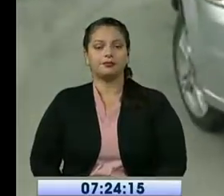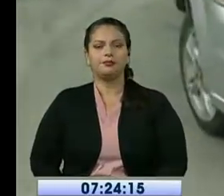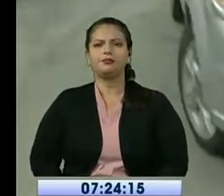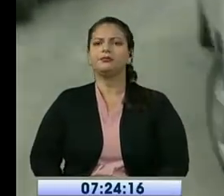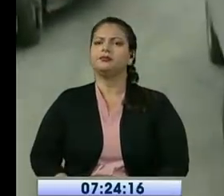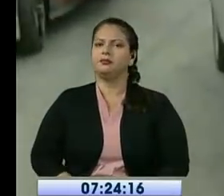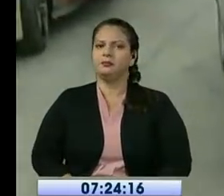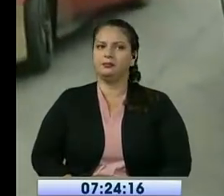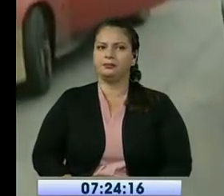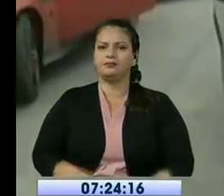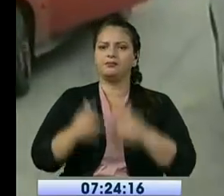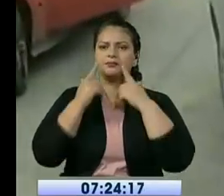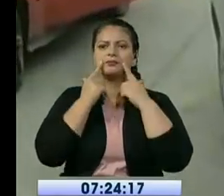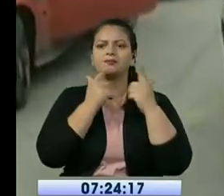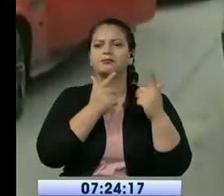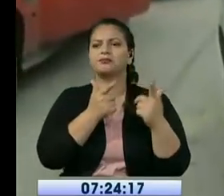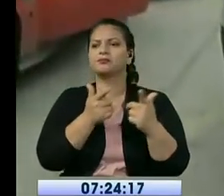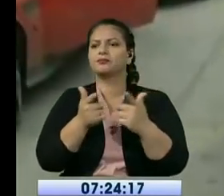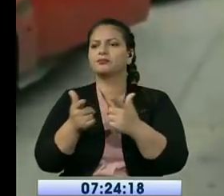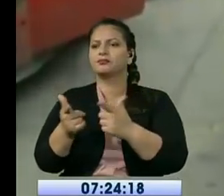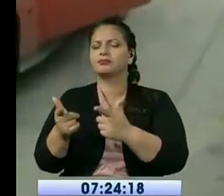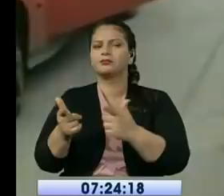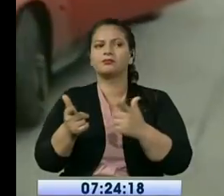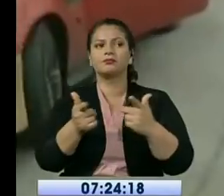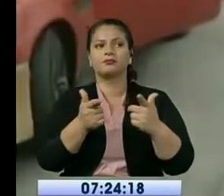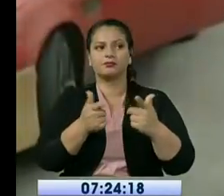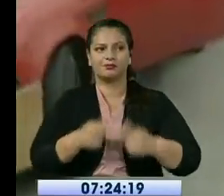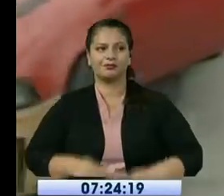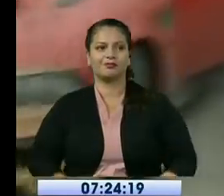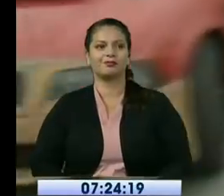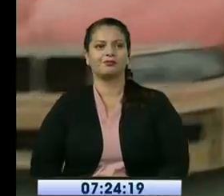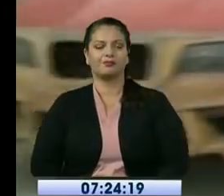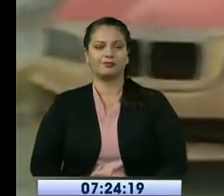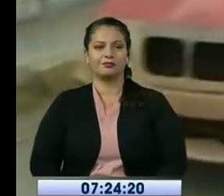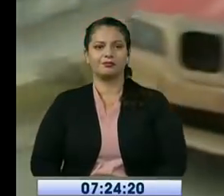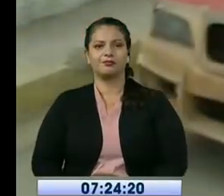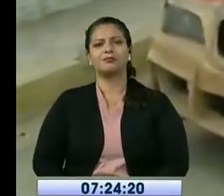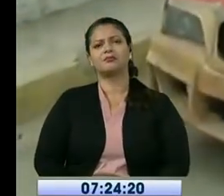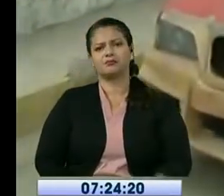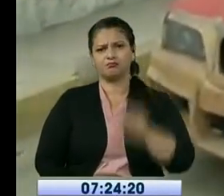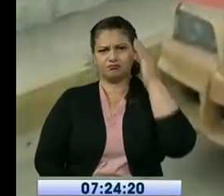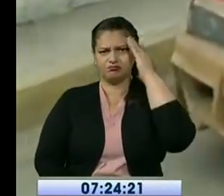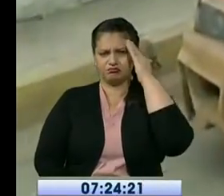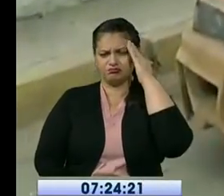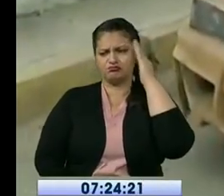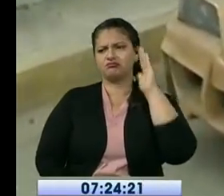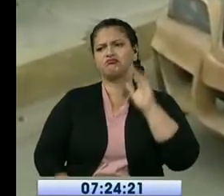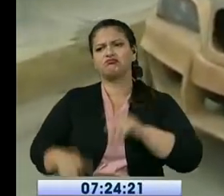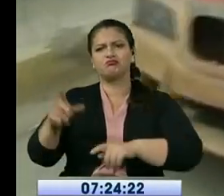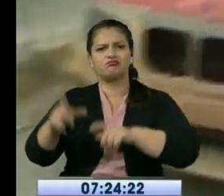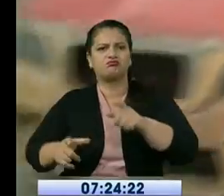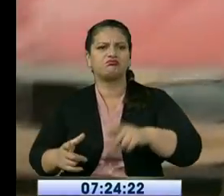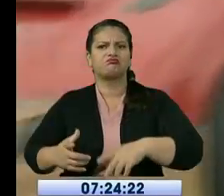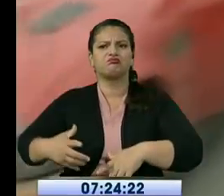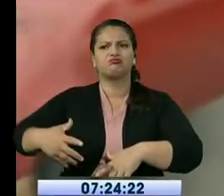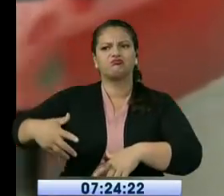garantizar este requerimiento, la Policía Nacional realiza en este momento un